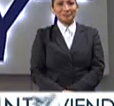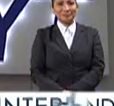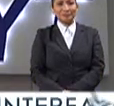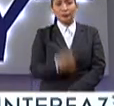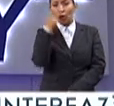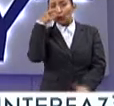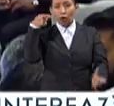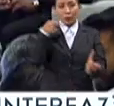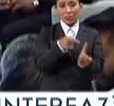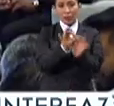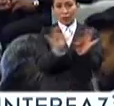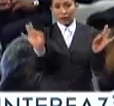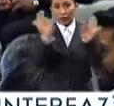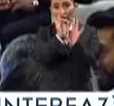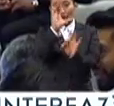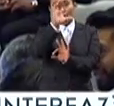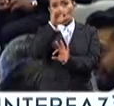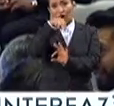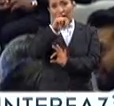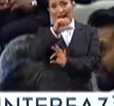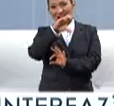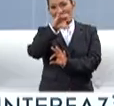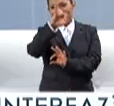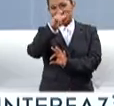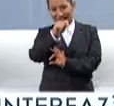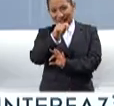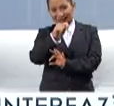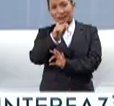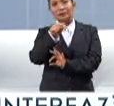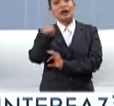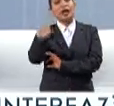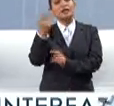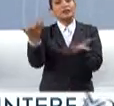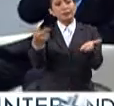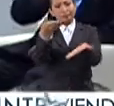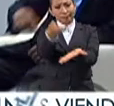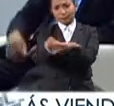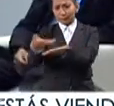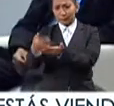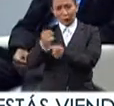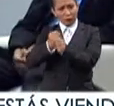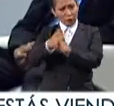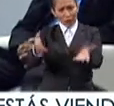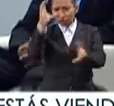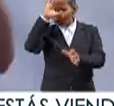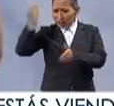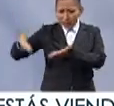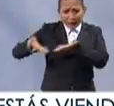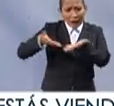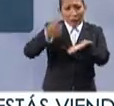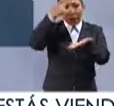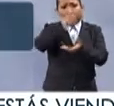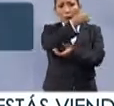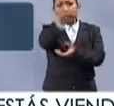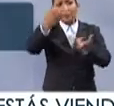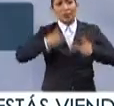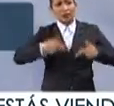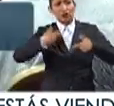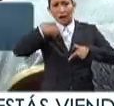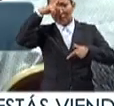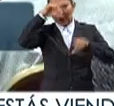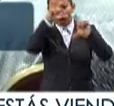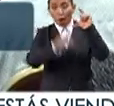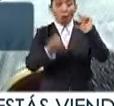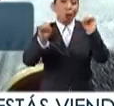uno de los objetivos principales del consejo nacional de ciencia y tecnología es poner a disposición la información científica para cualquier persona en el